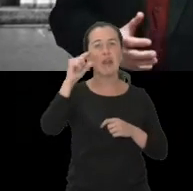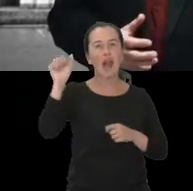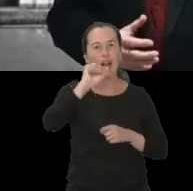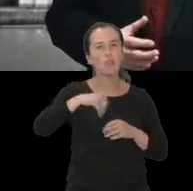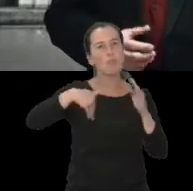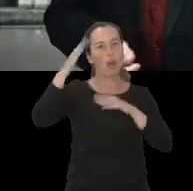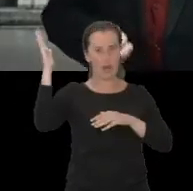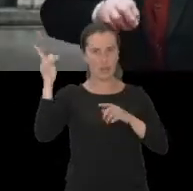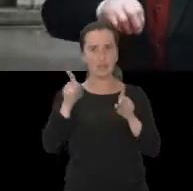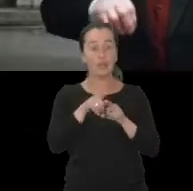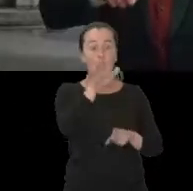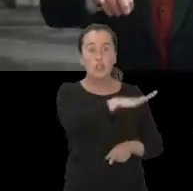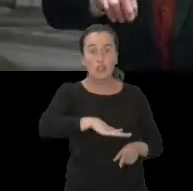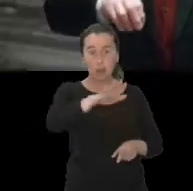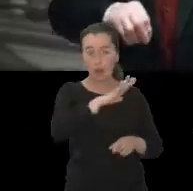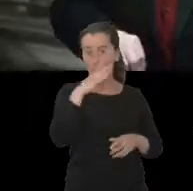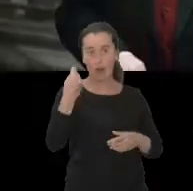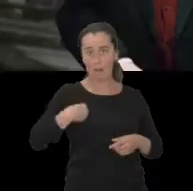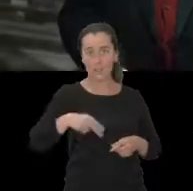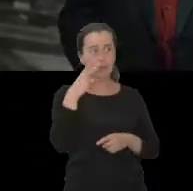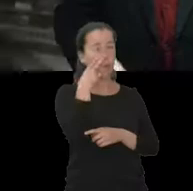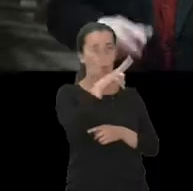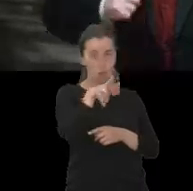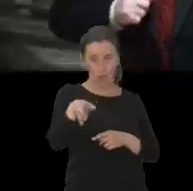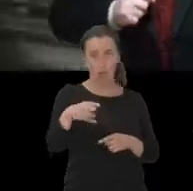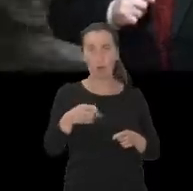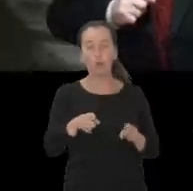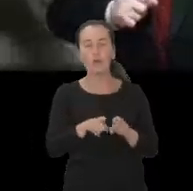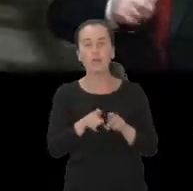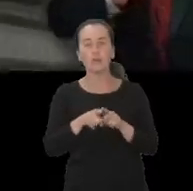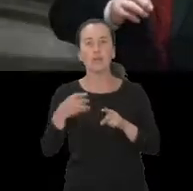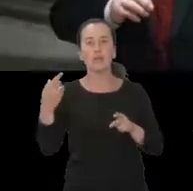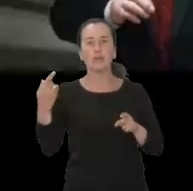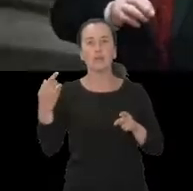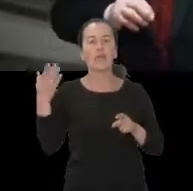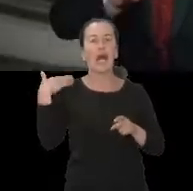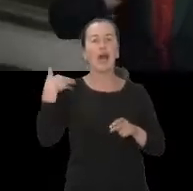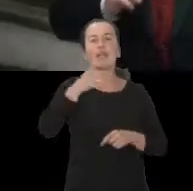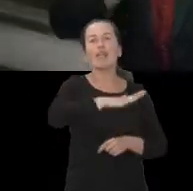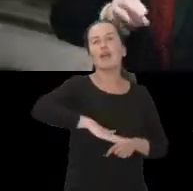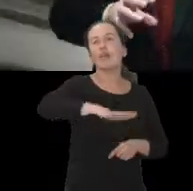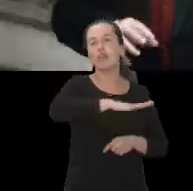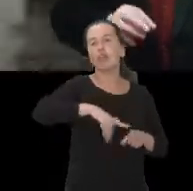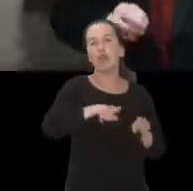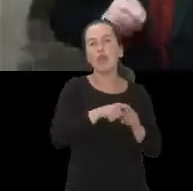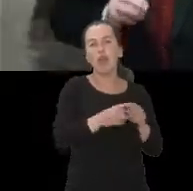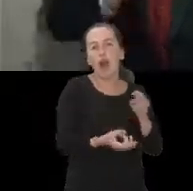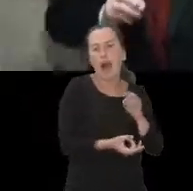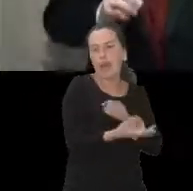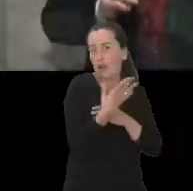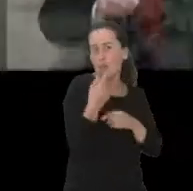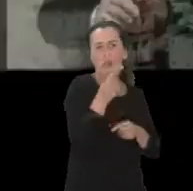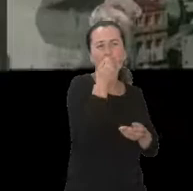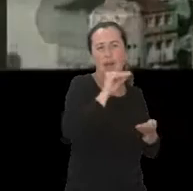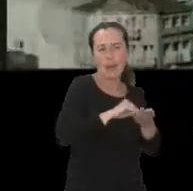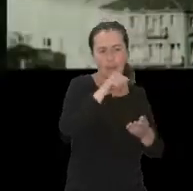100 años. En este solar en que está hoy situado el museo fue el solar original de la primera fábrica de